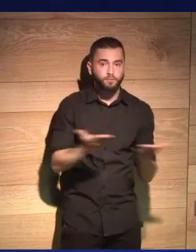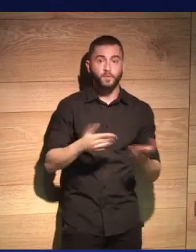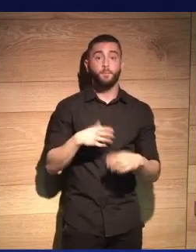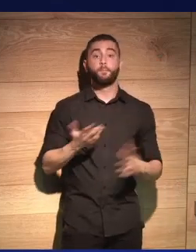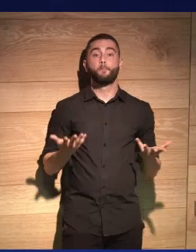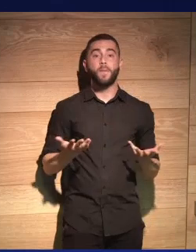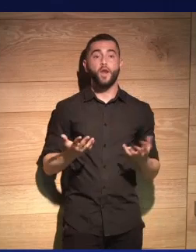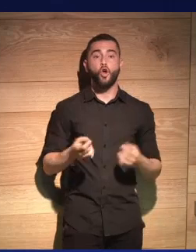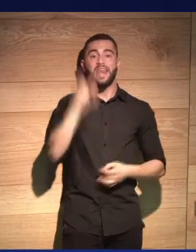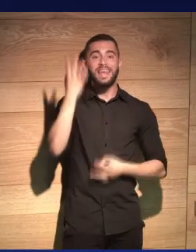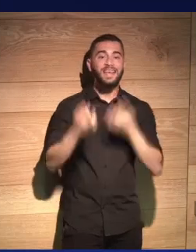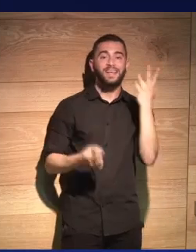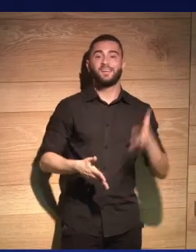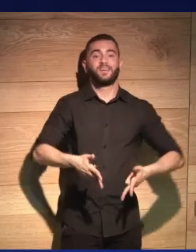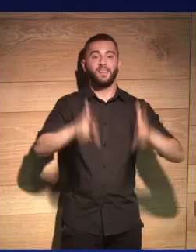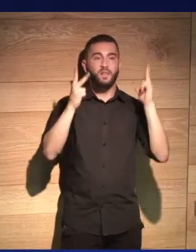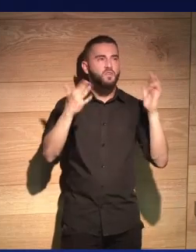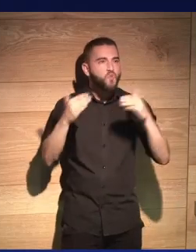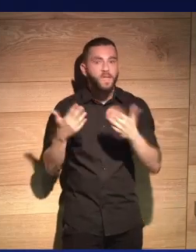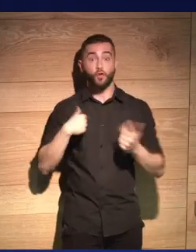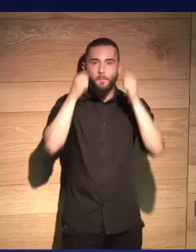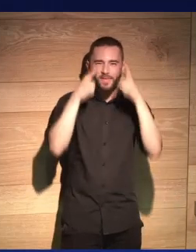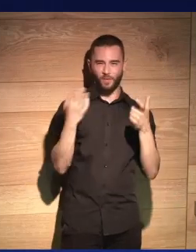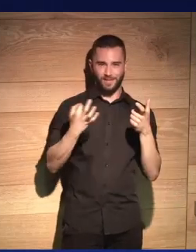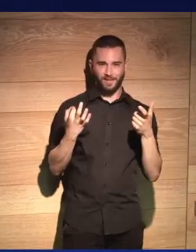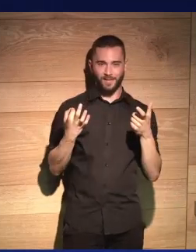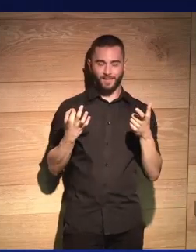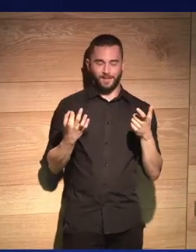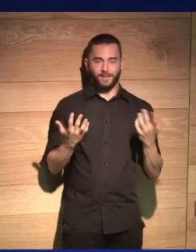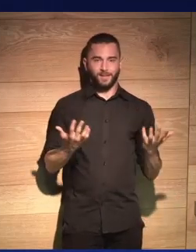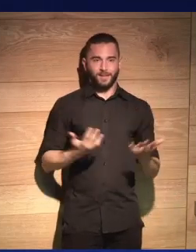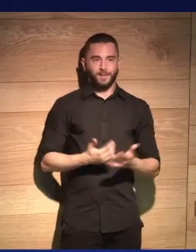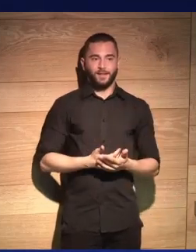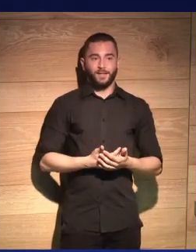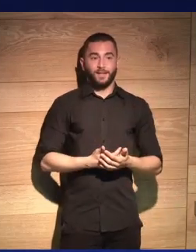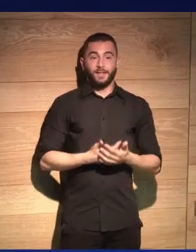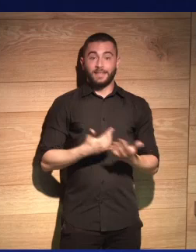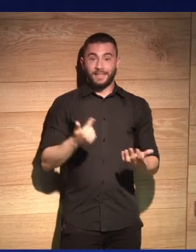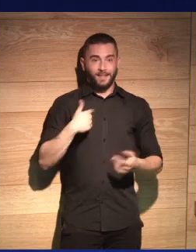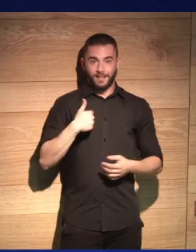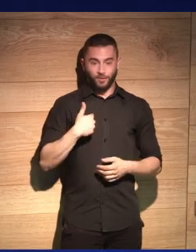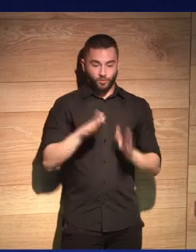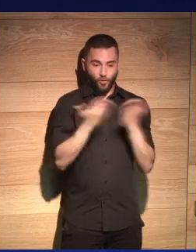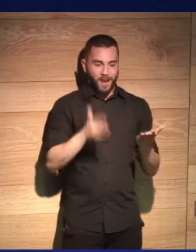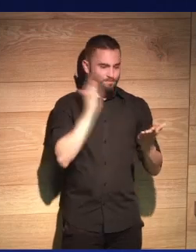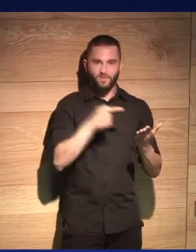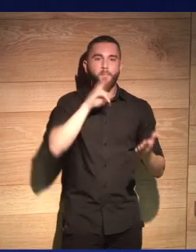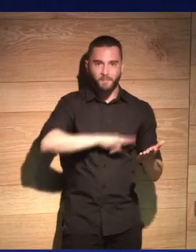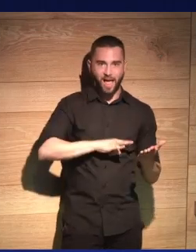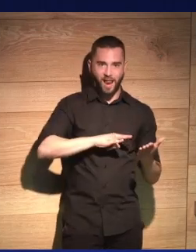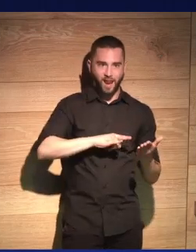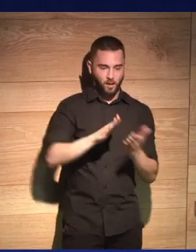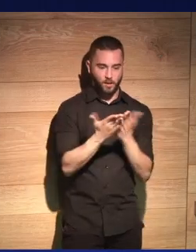¿no? Entonces, y me di cuenta eventualmente que estaba no solo estropeando la novela o escribiendo un